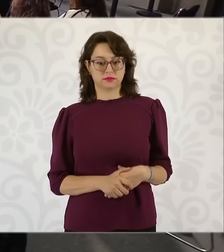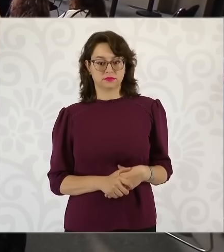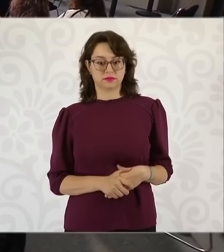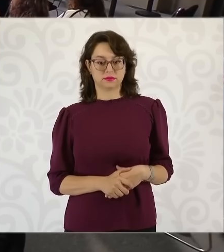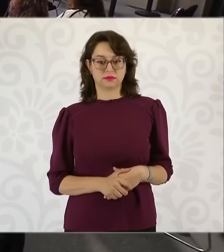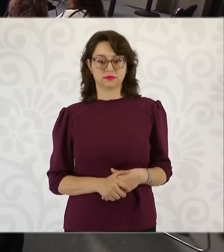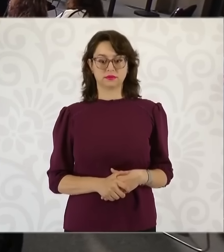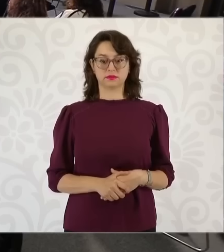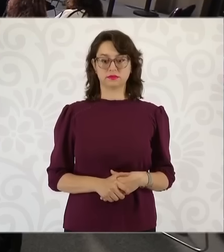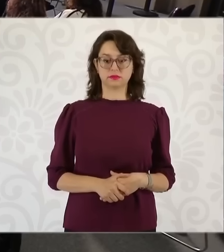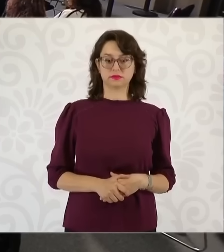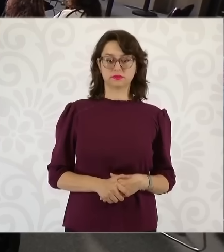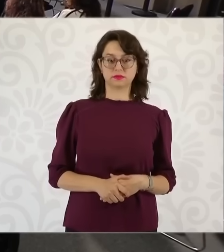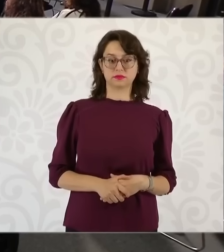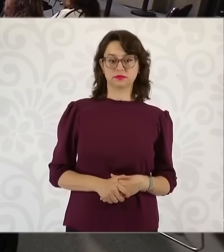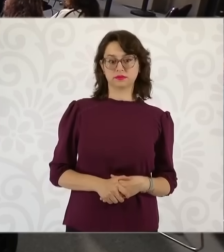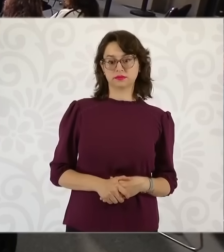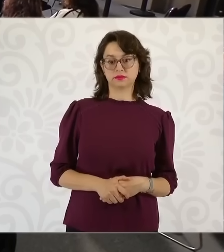¿Por qué no dan